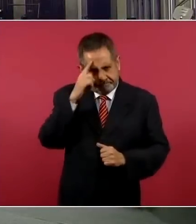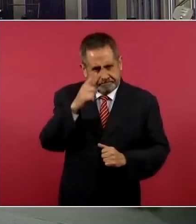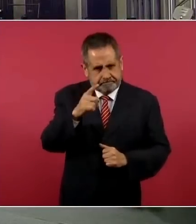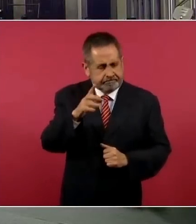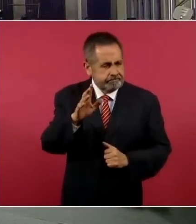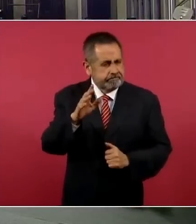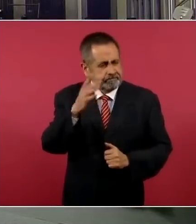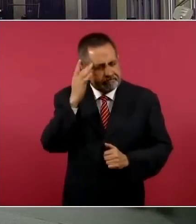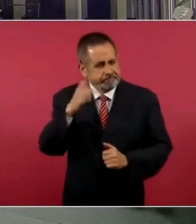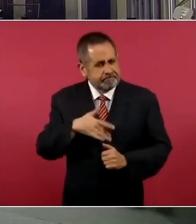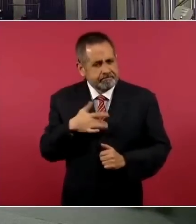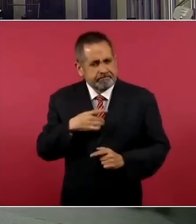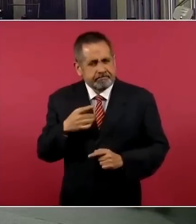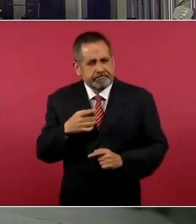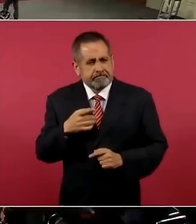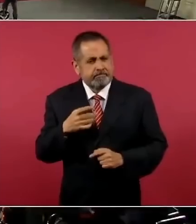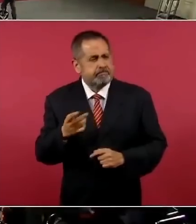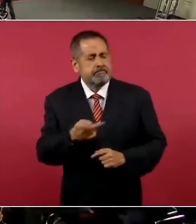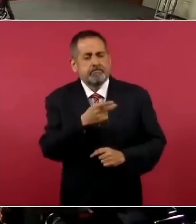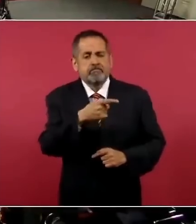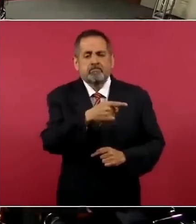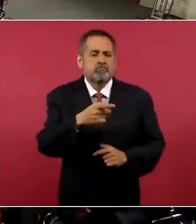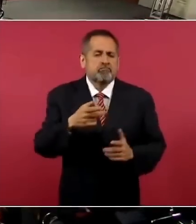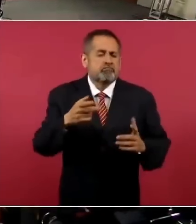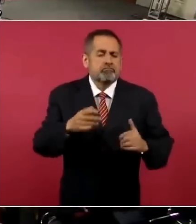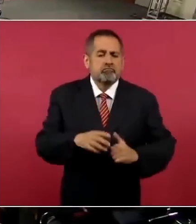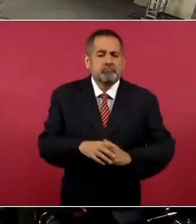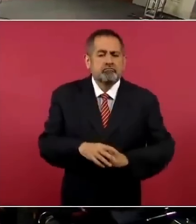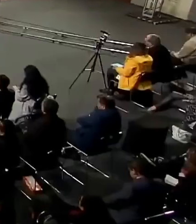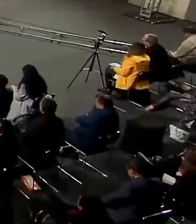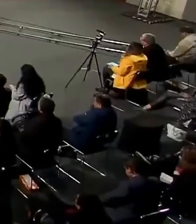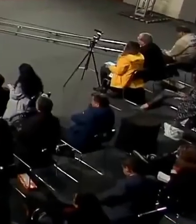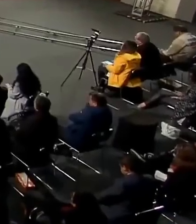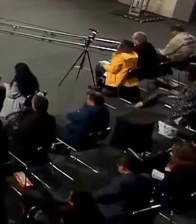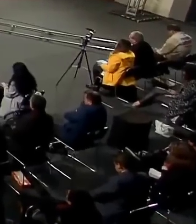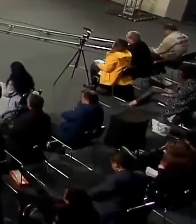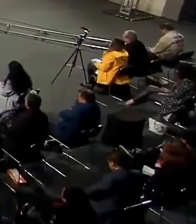pregúntenle a un técnico